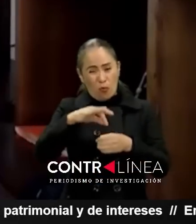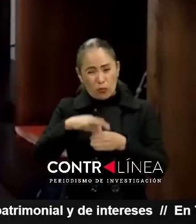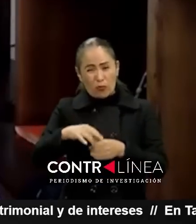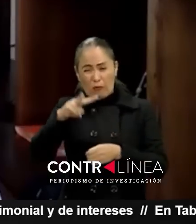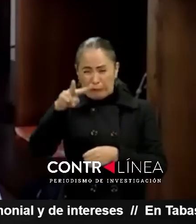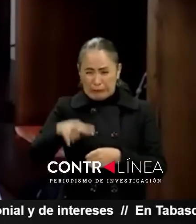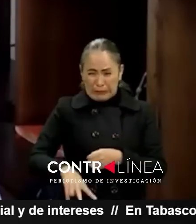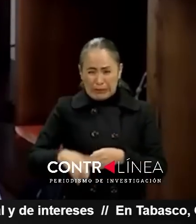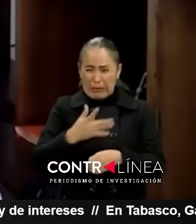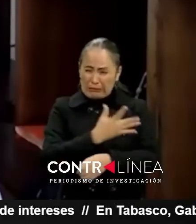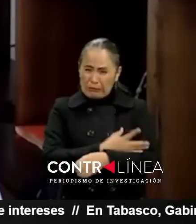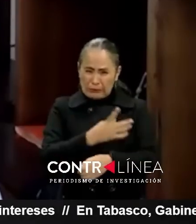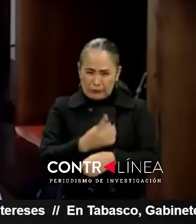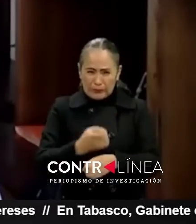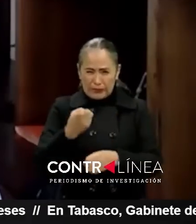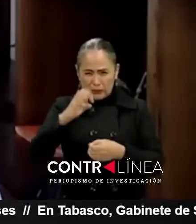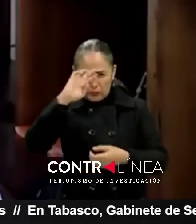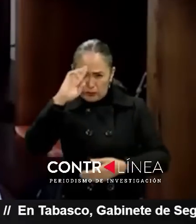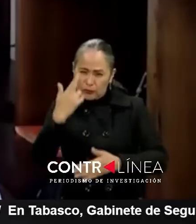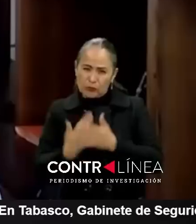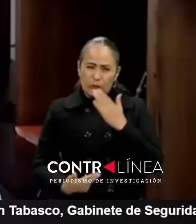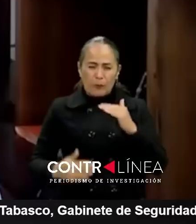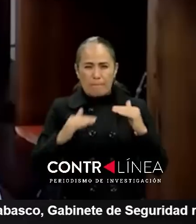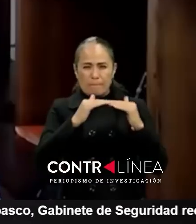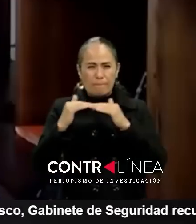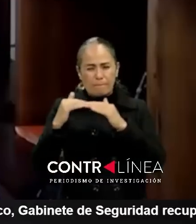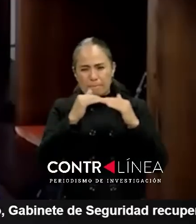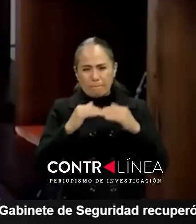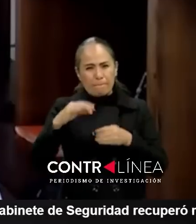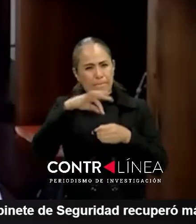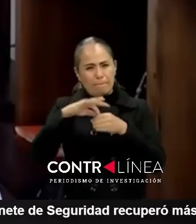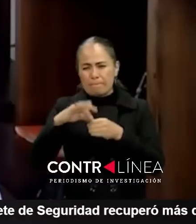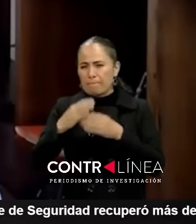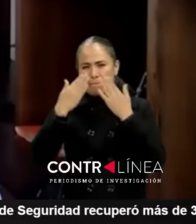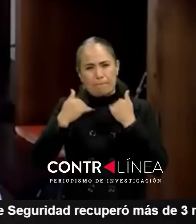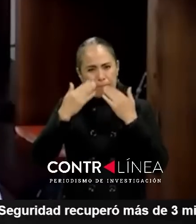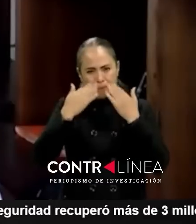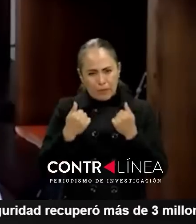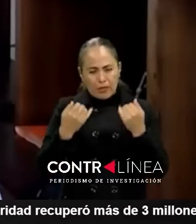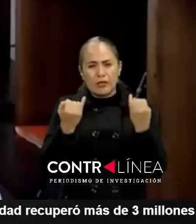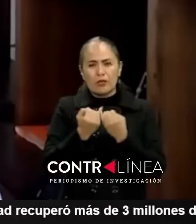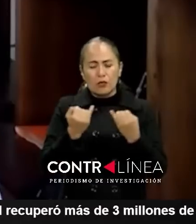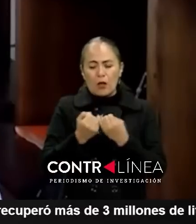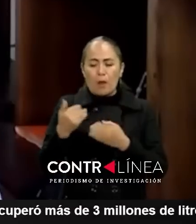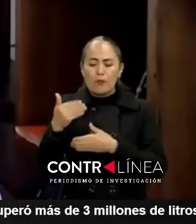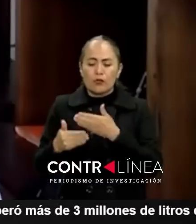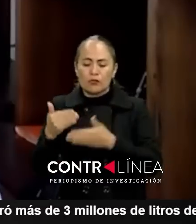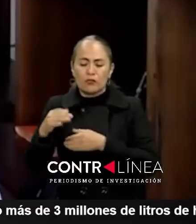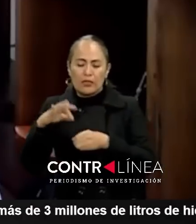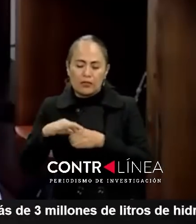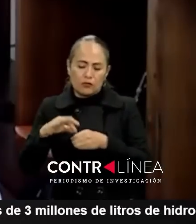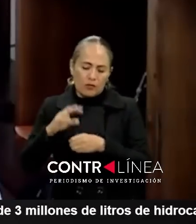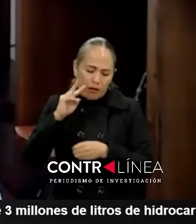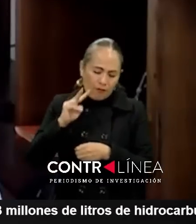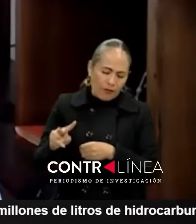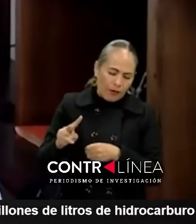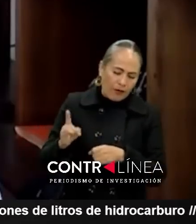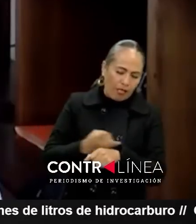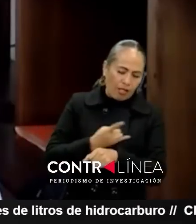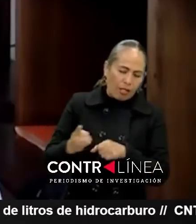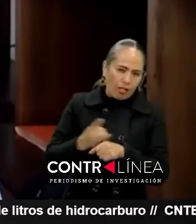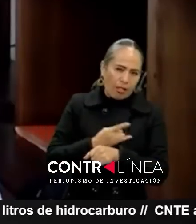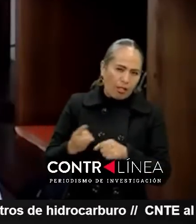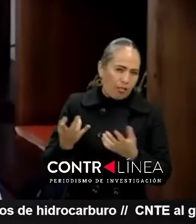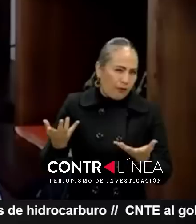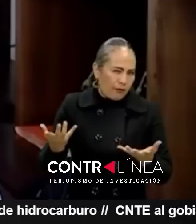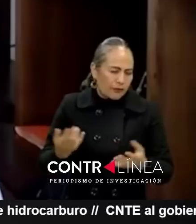lastima la base misma de la democracia y erosiona también la confianza en la organización del proceso electoral. No se trata